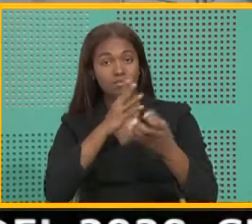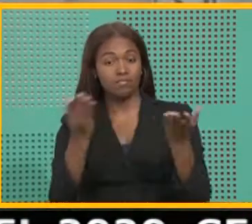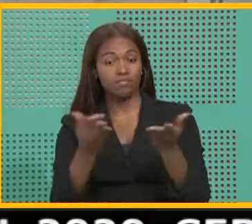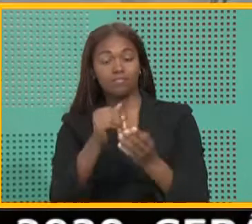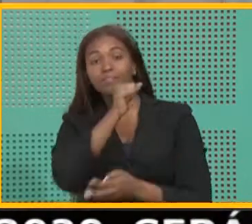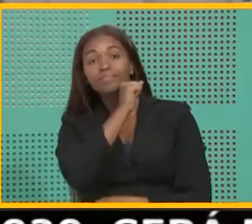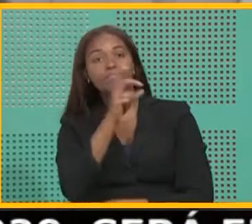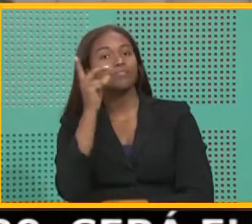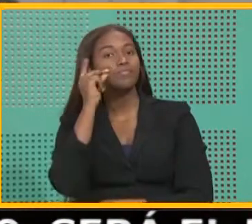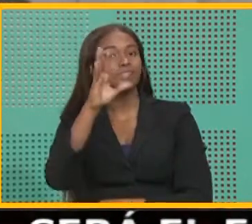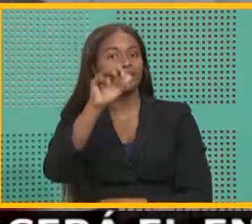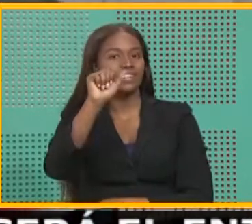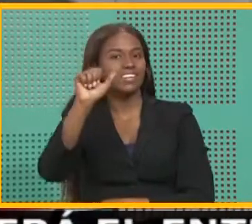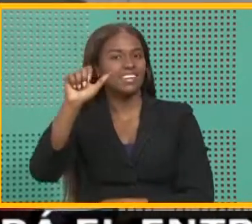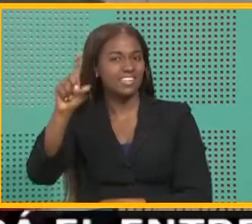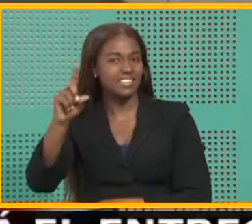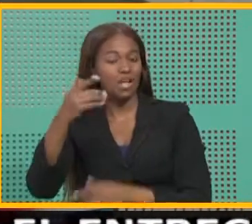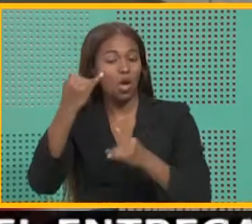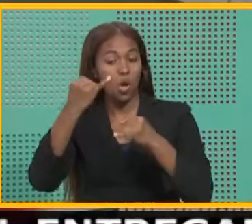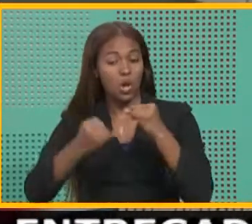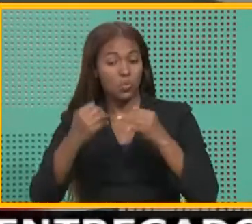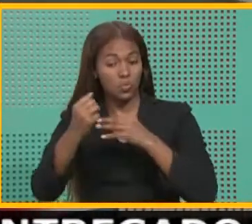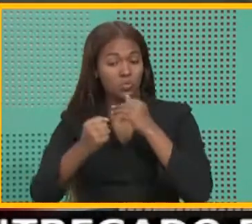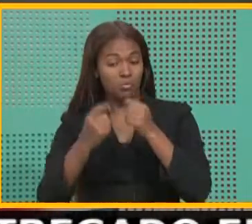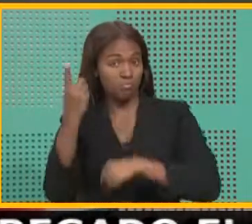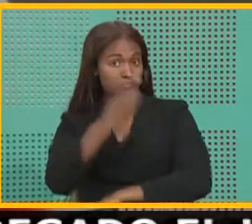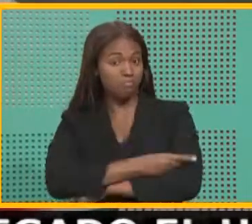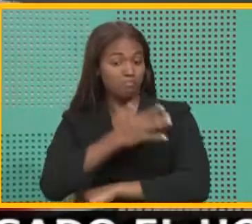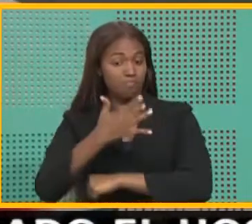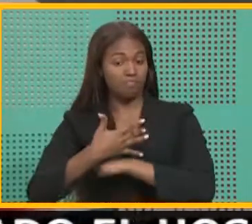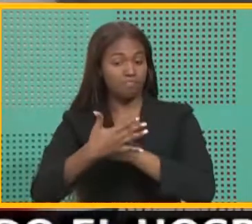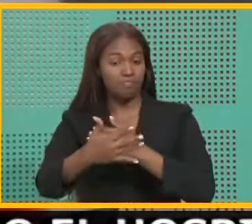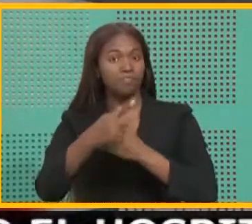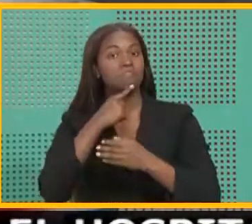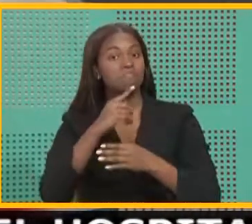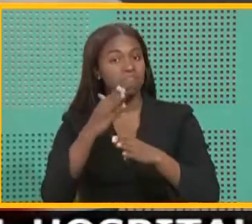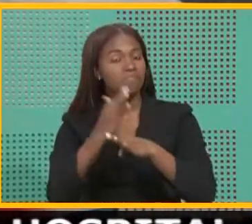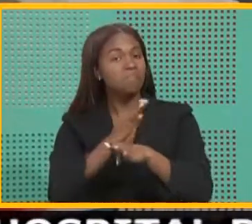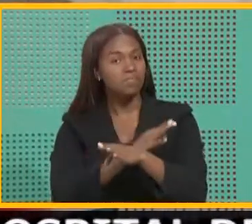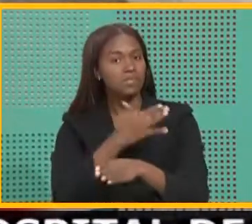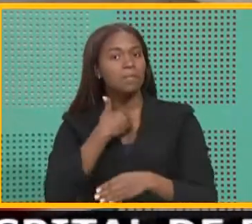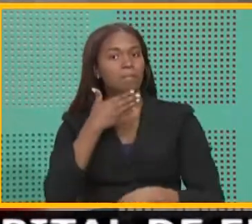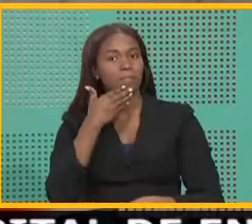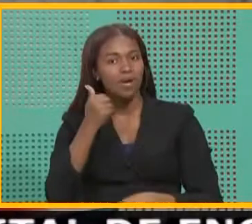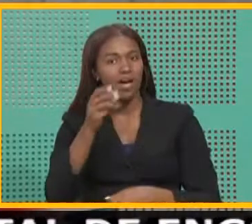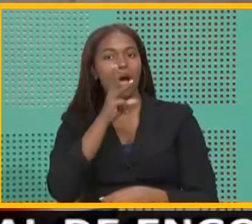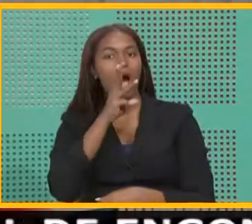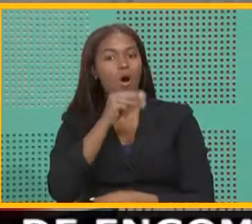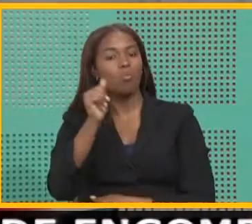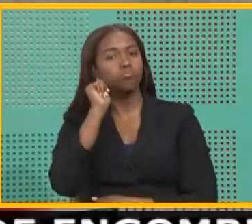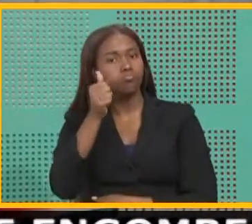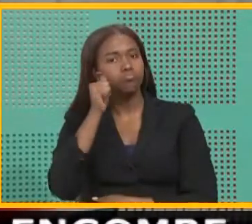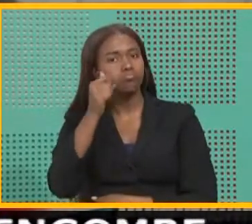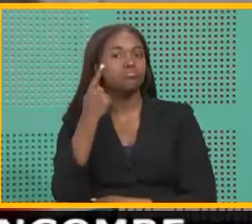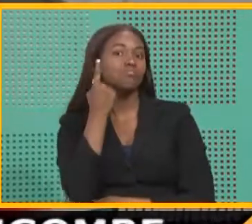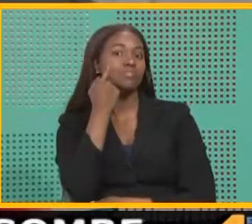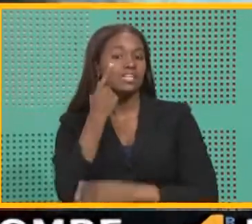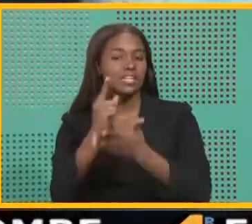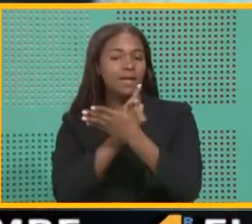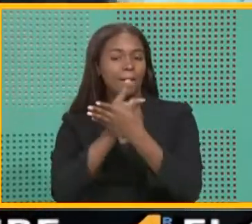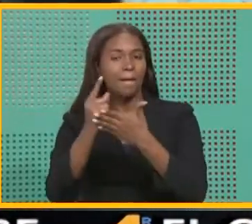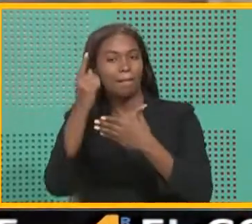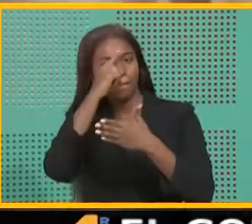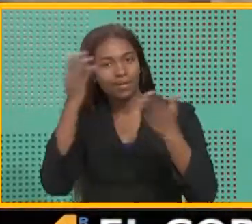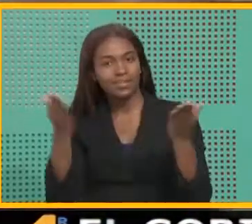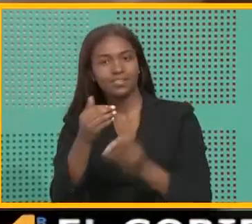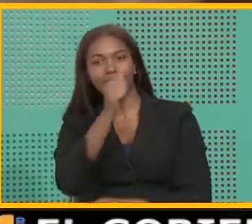de Santo Domingo CAS en los últimos días han contribuido a mejorar la producción de agua potable diaria en la reciente semana para el Gran